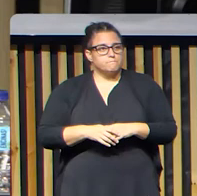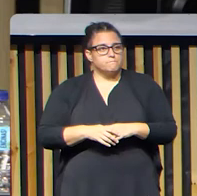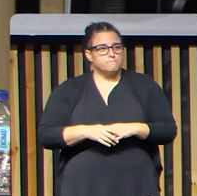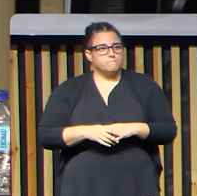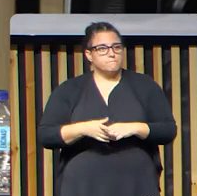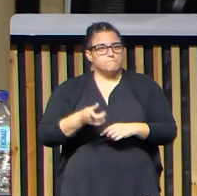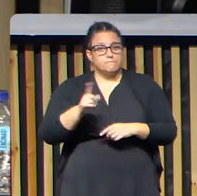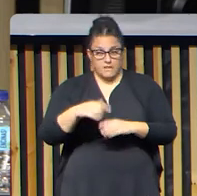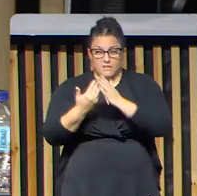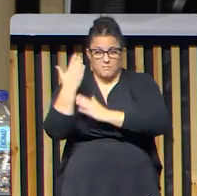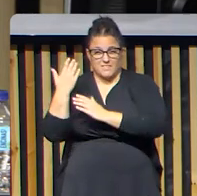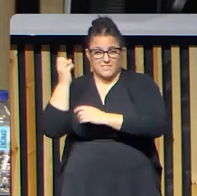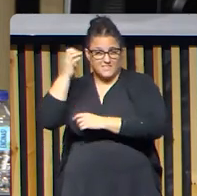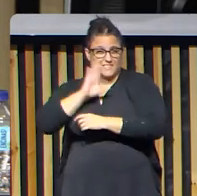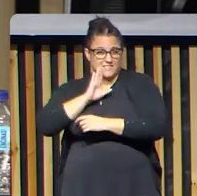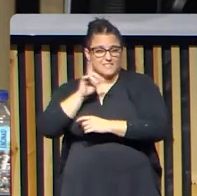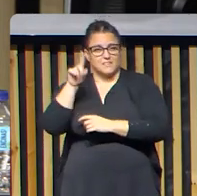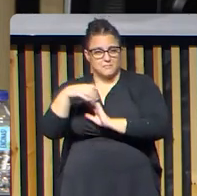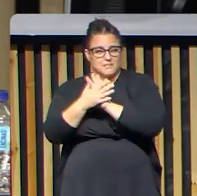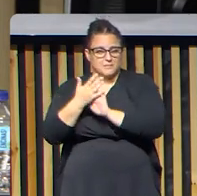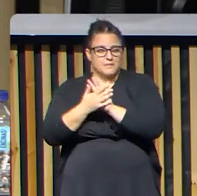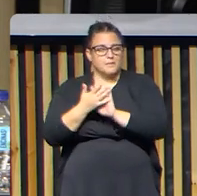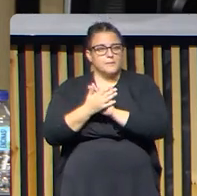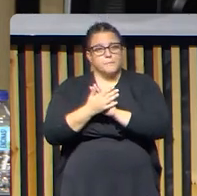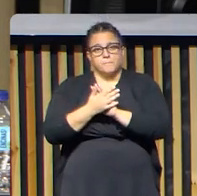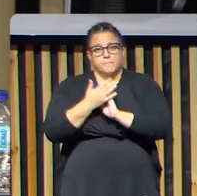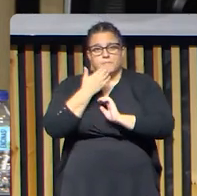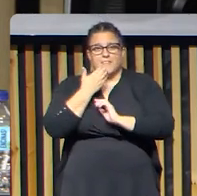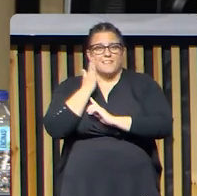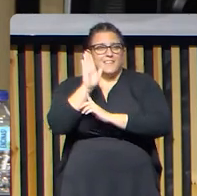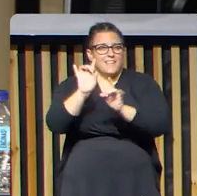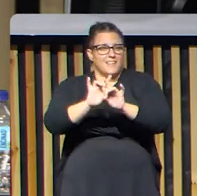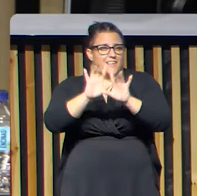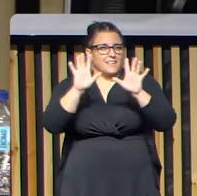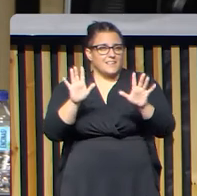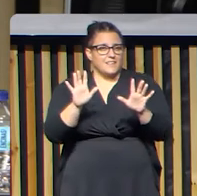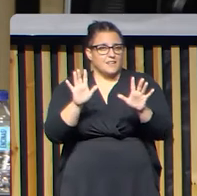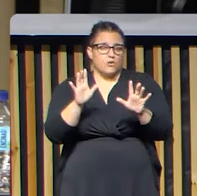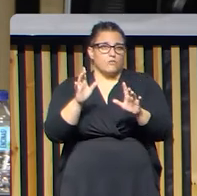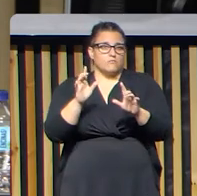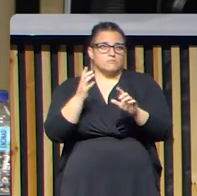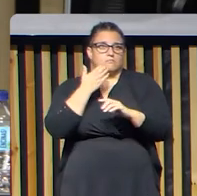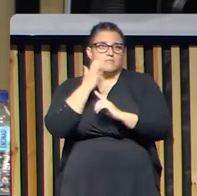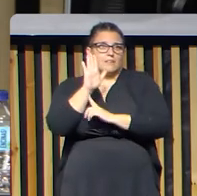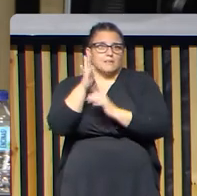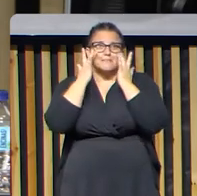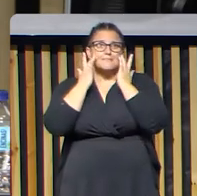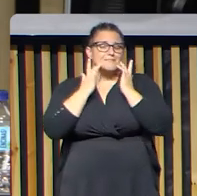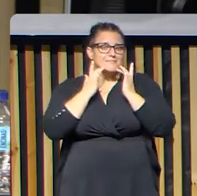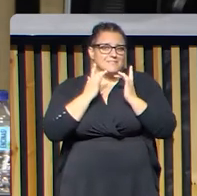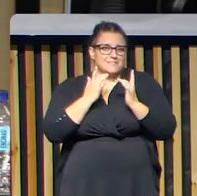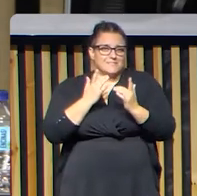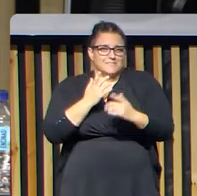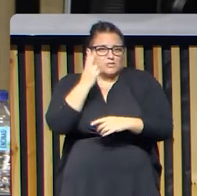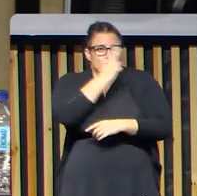también esta mañana el seguramente el ejemplo más profundo de compromiso